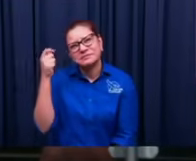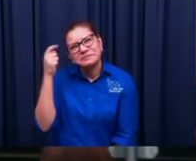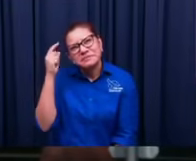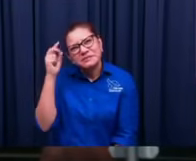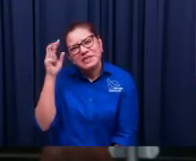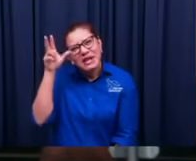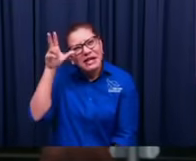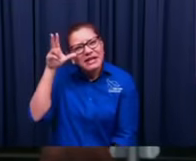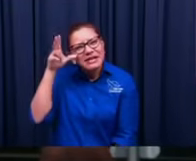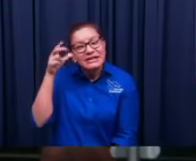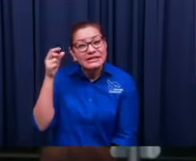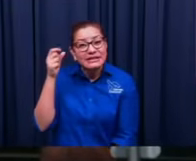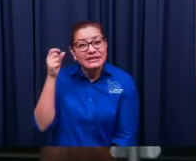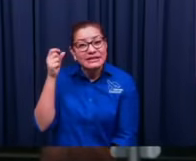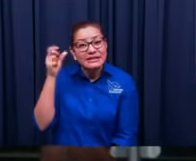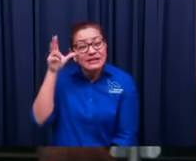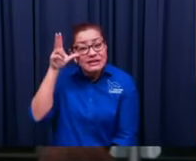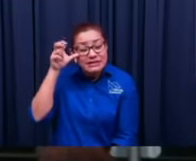sexual, pues.